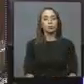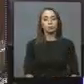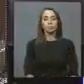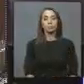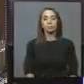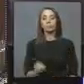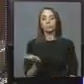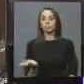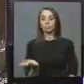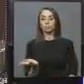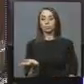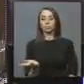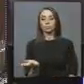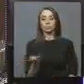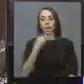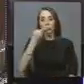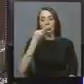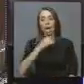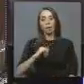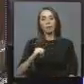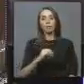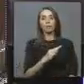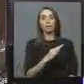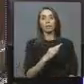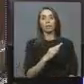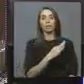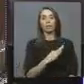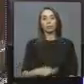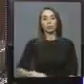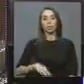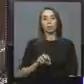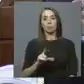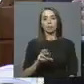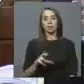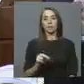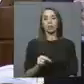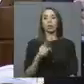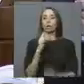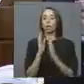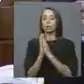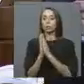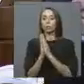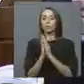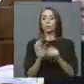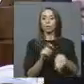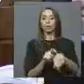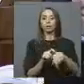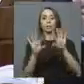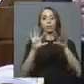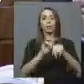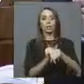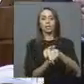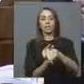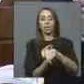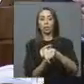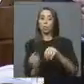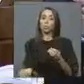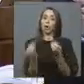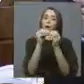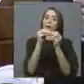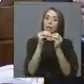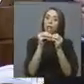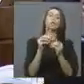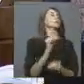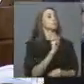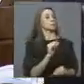adelante juzgado Melero señor Presidente le ruego que me descuente los 10 segundos que transcurrieron con esta interrupción.